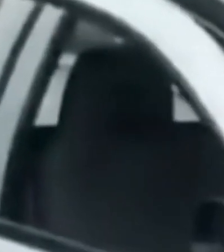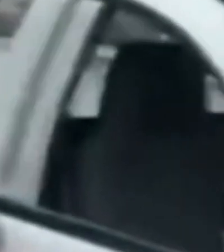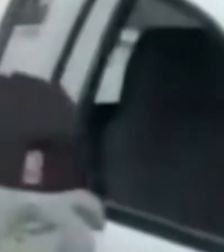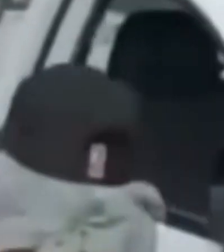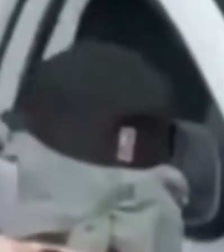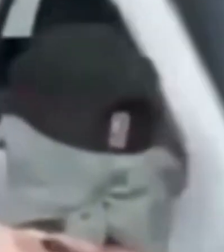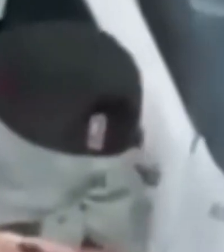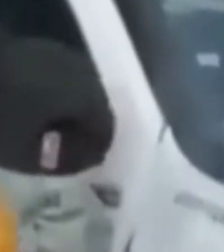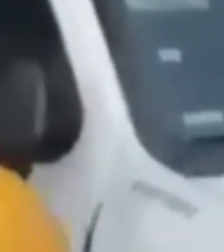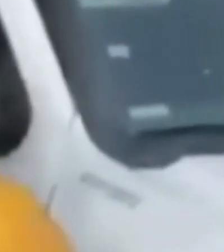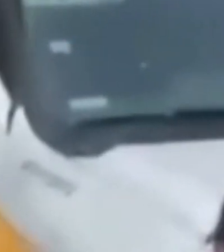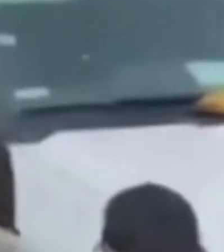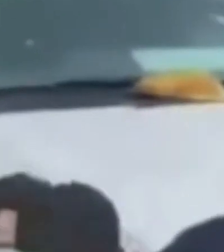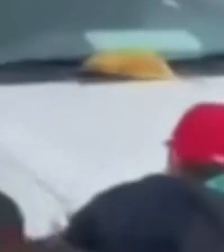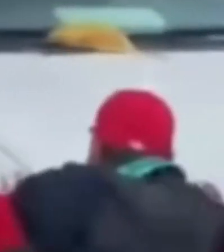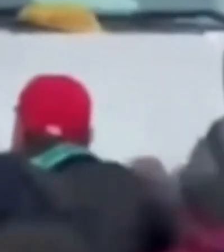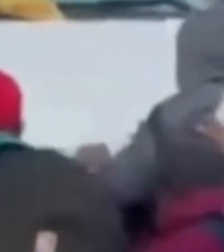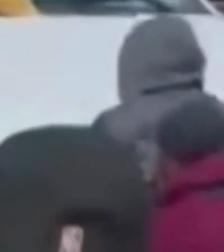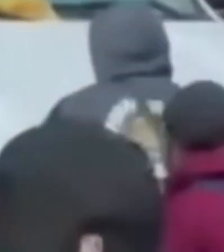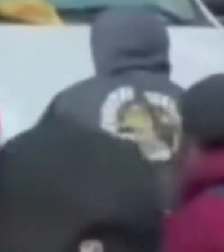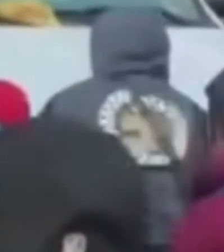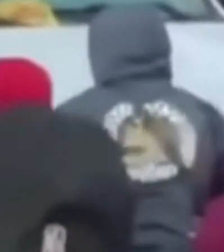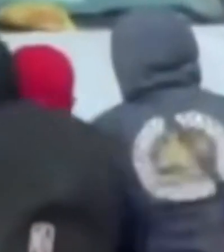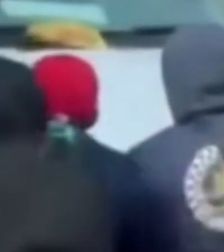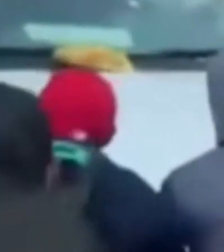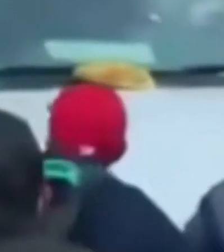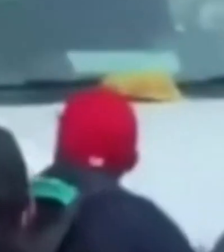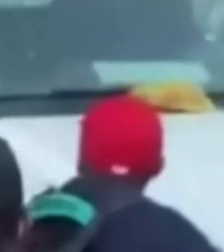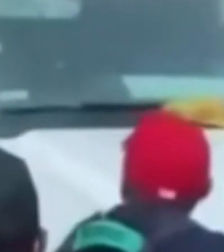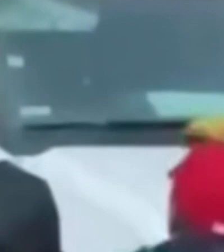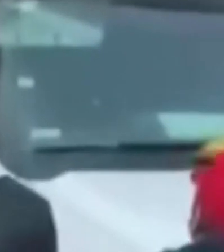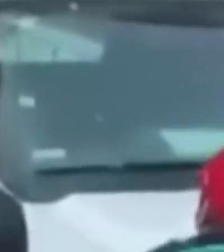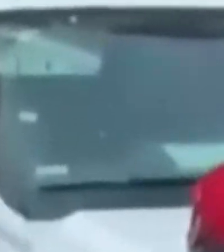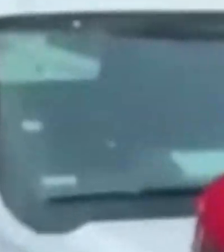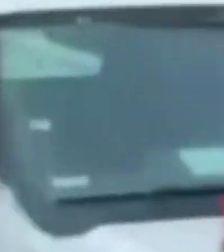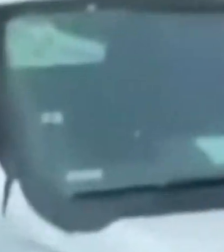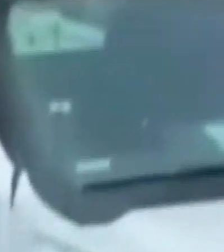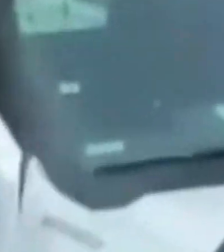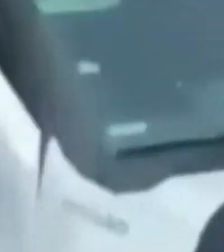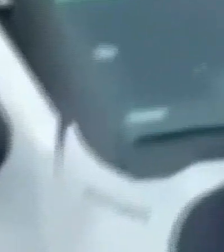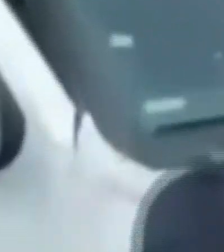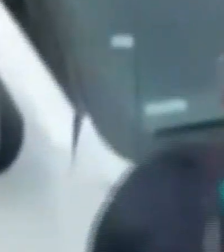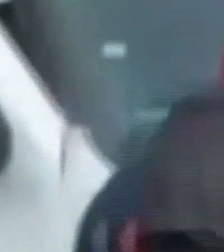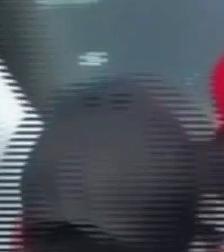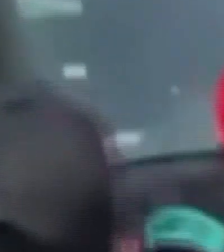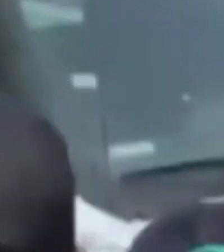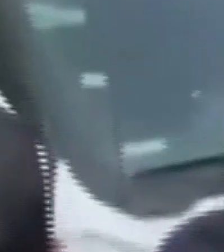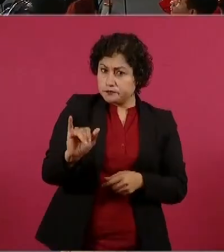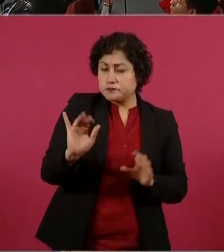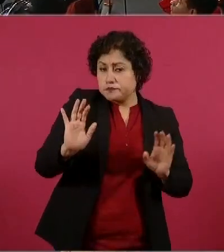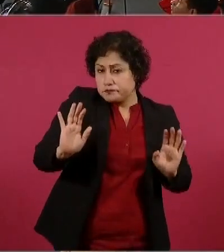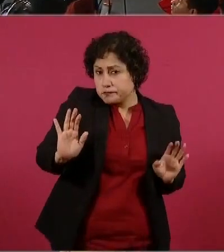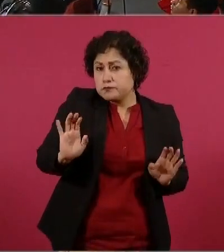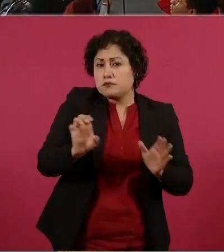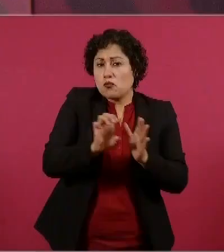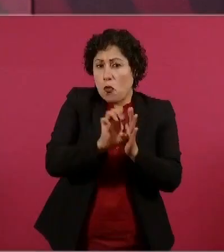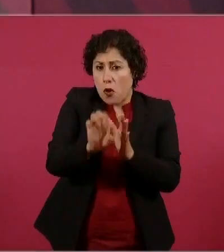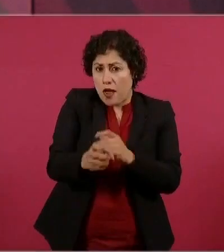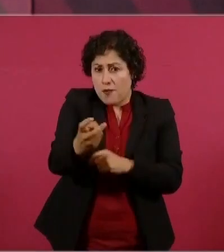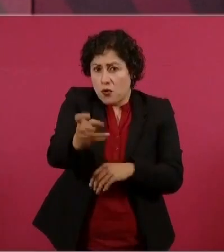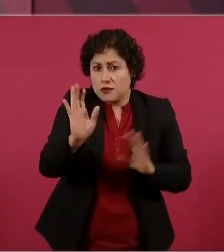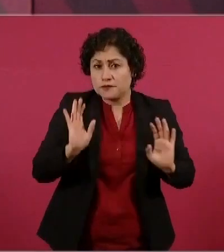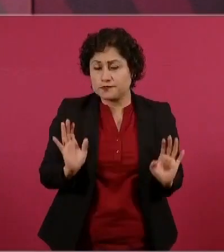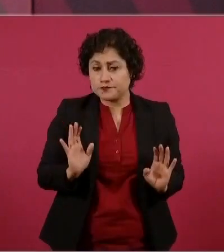provocación pues señaló que el Gobierno Federal atiende de manera permanente el caso de las desapariciones en Ayotzinapa pero no